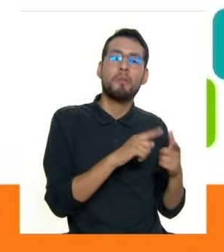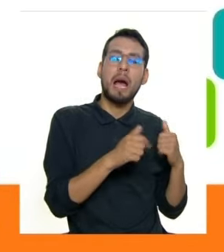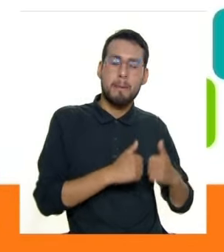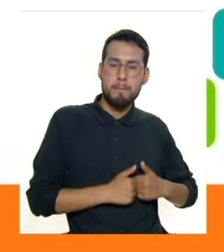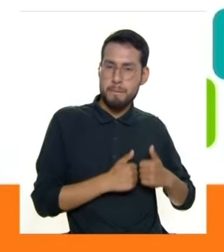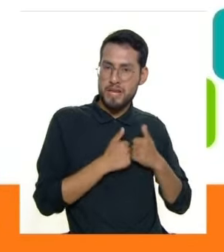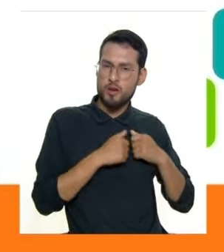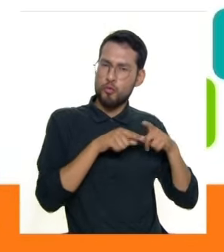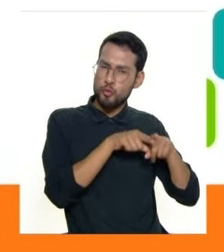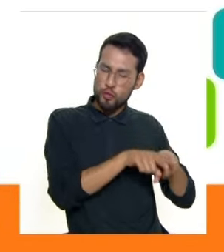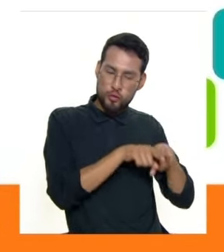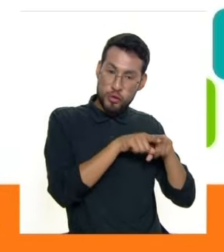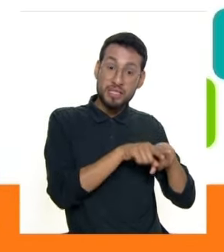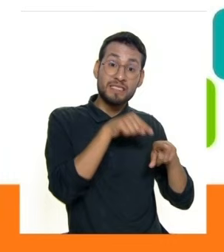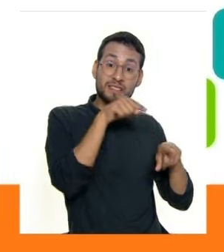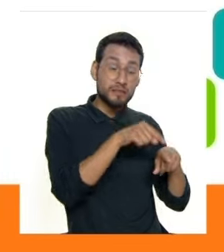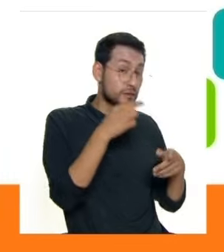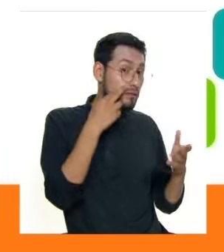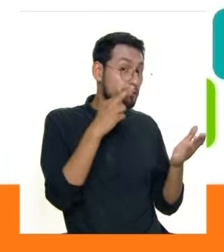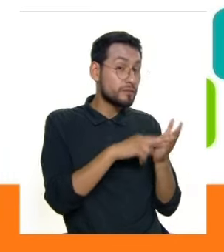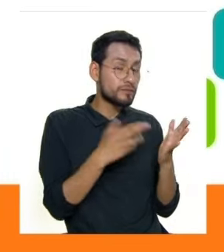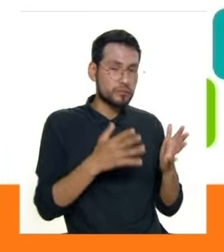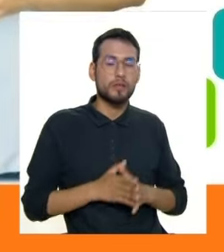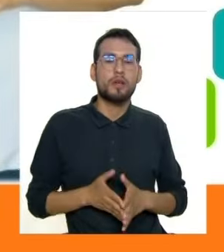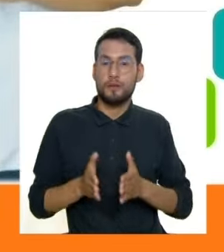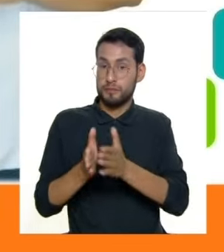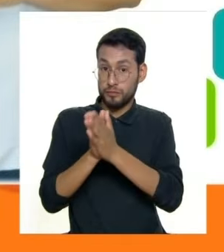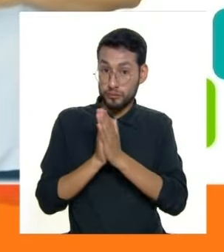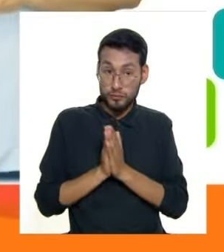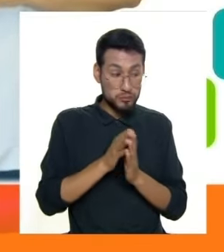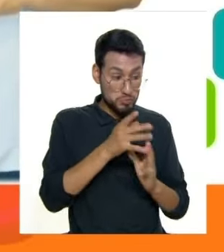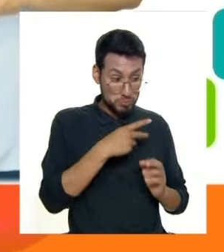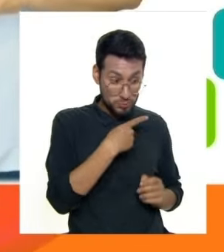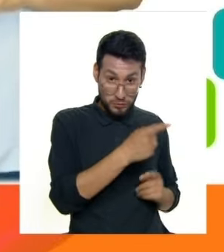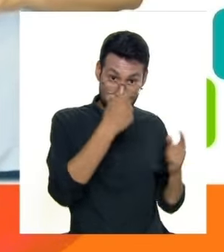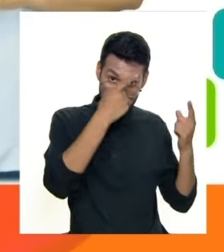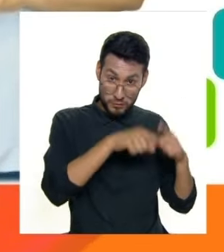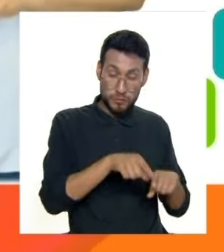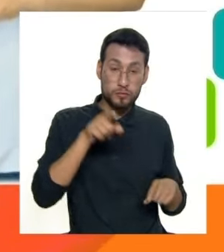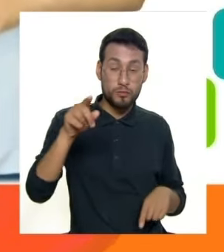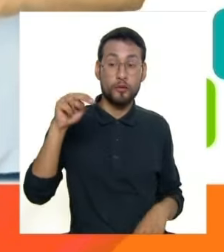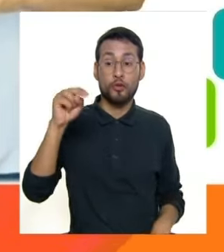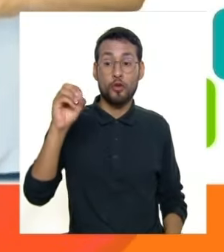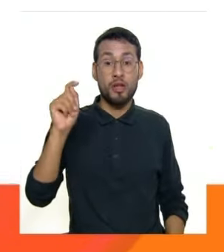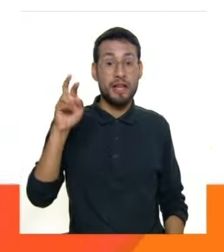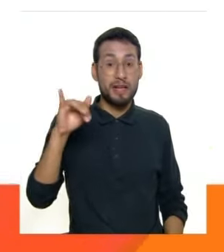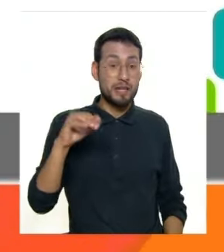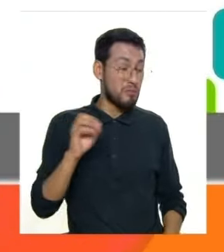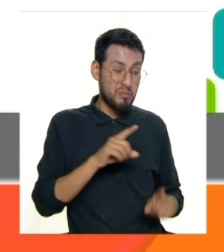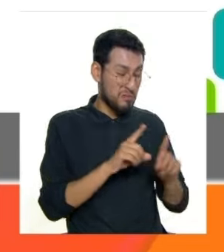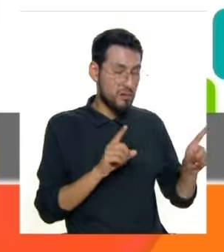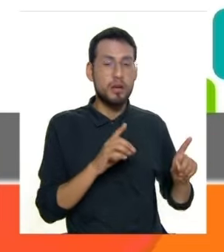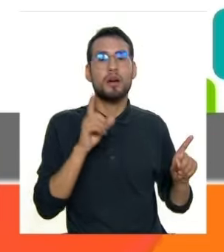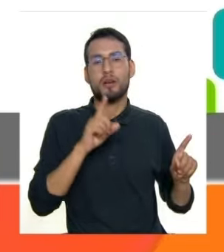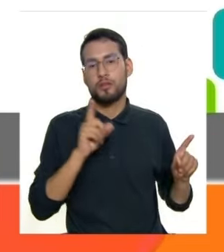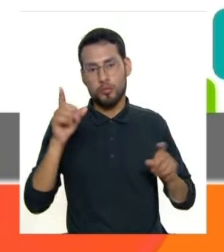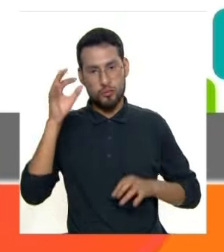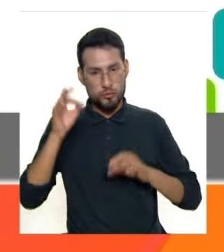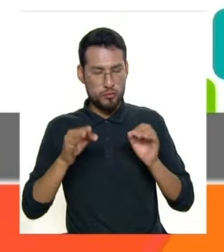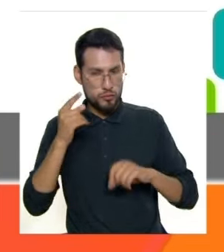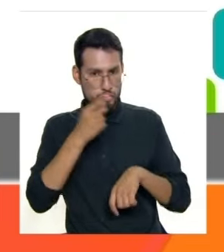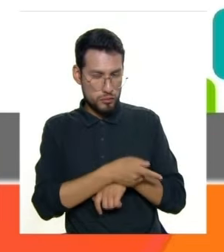juntos, y ese reconocimiento lo pueden solicitar, si están de acuerdo, juntos a la notaría, yeah. y si no, lo tendrían que ir a la vía